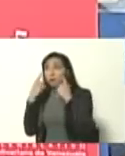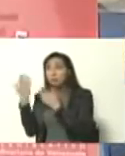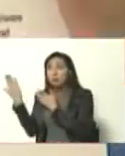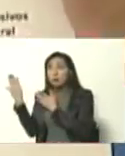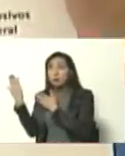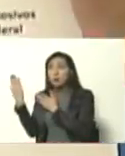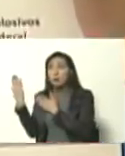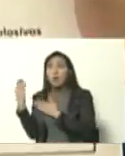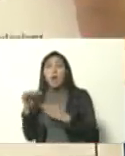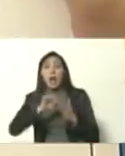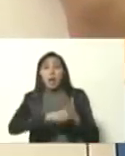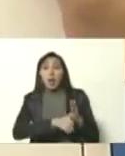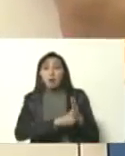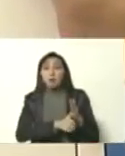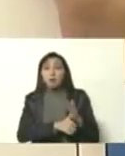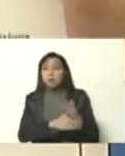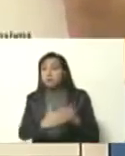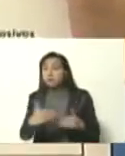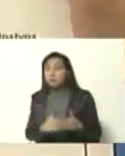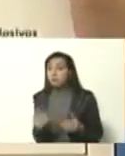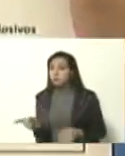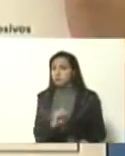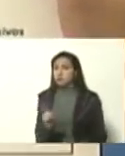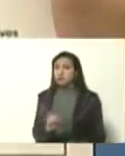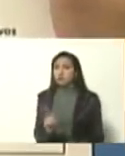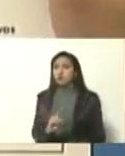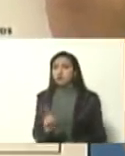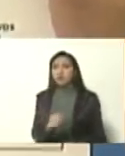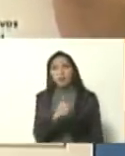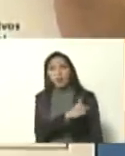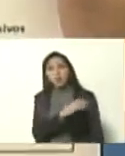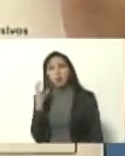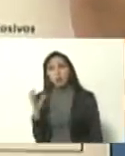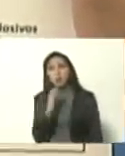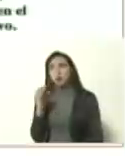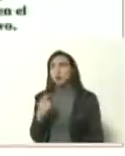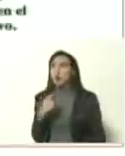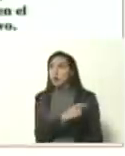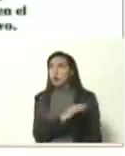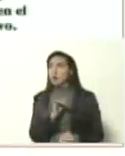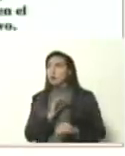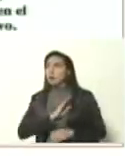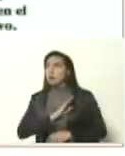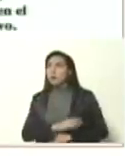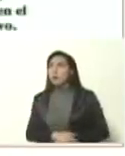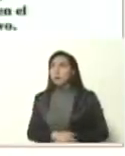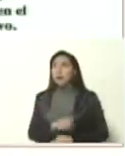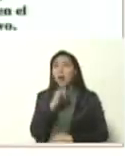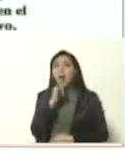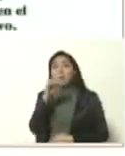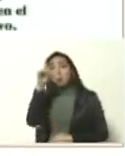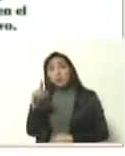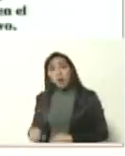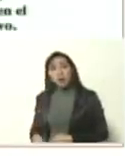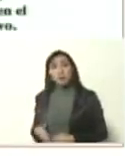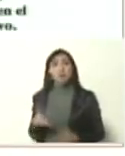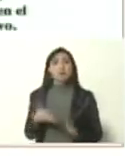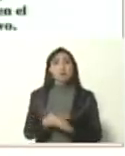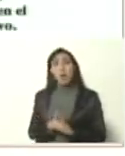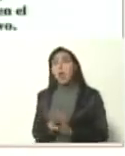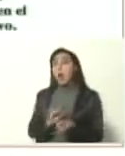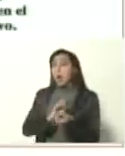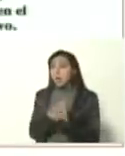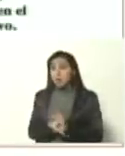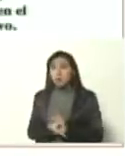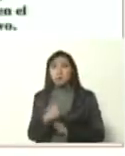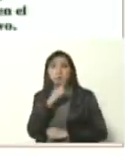DNI, la Dirección Nacional de Inteligencia de Colombia. Tenemos la información de que le cambiaron la identidad,